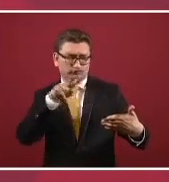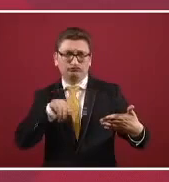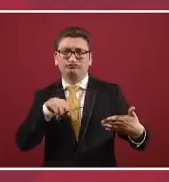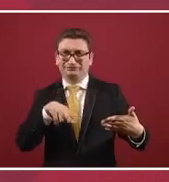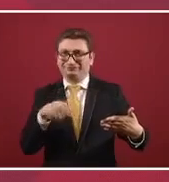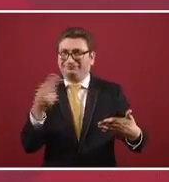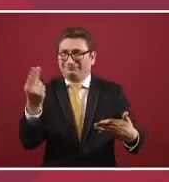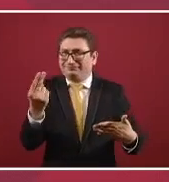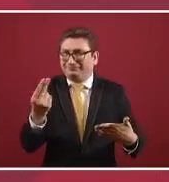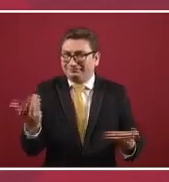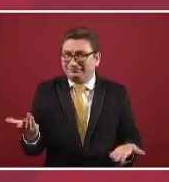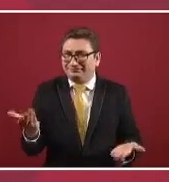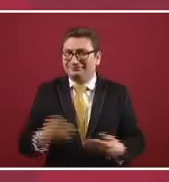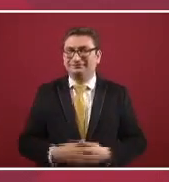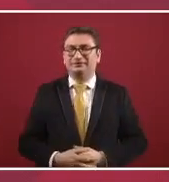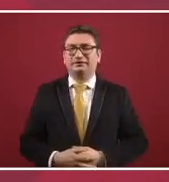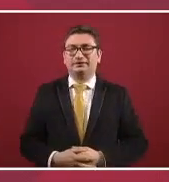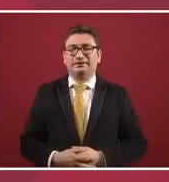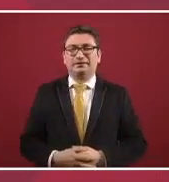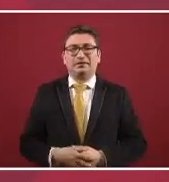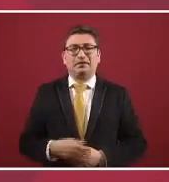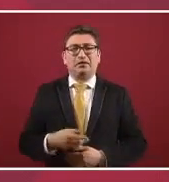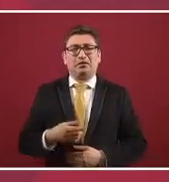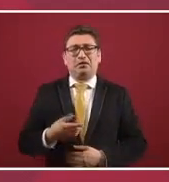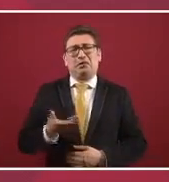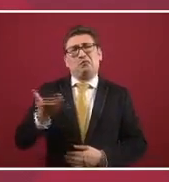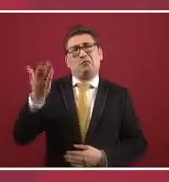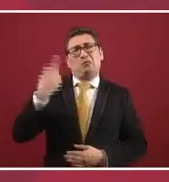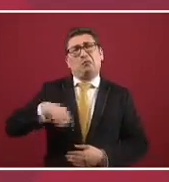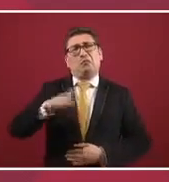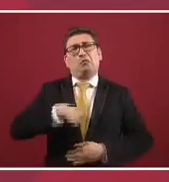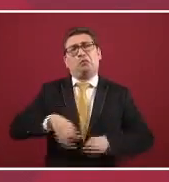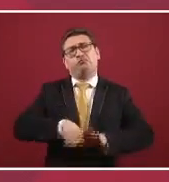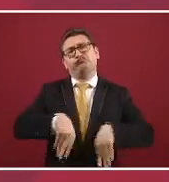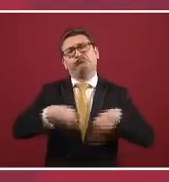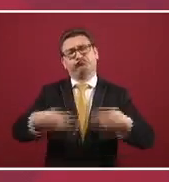O sea, lo disfrutábamos.